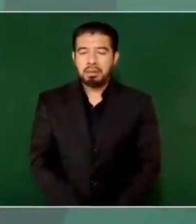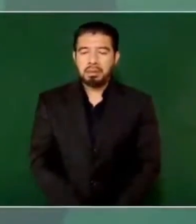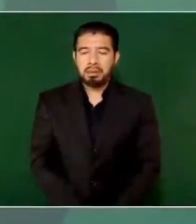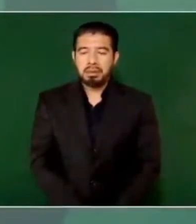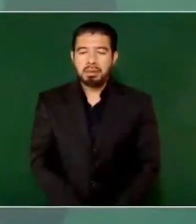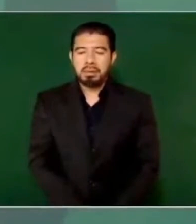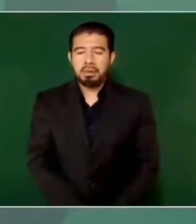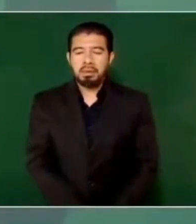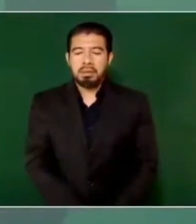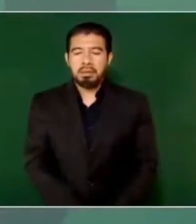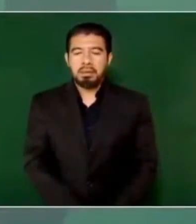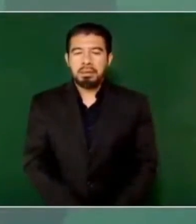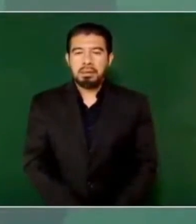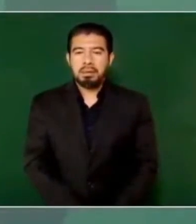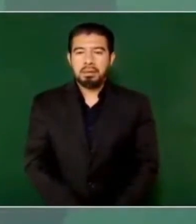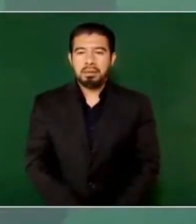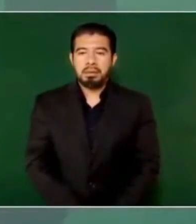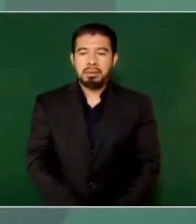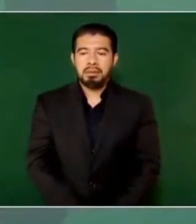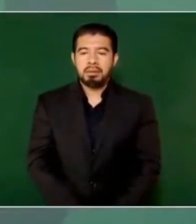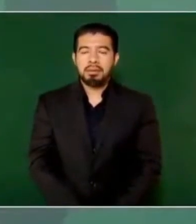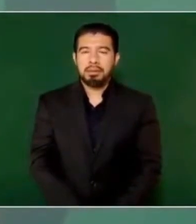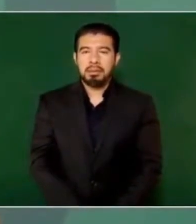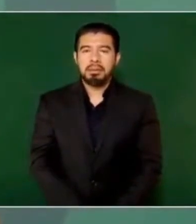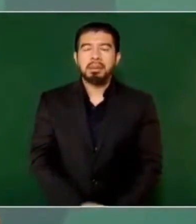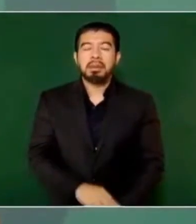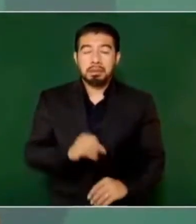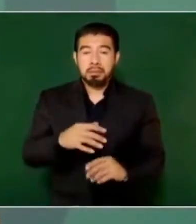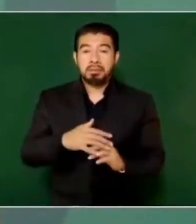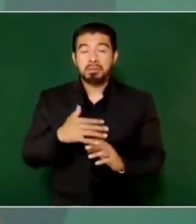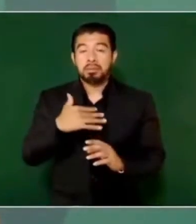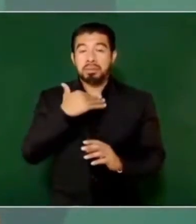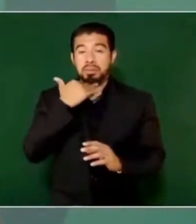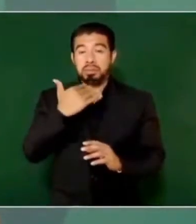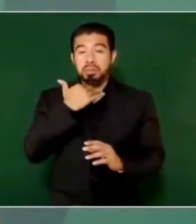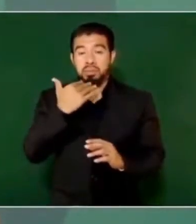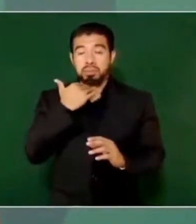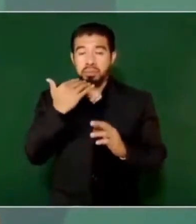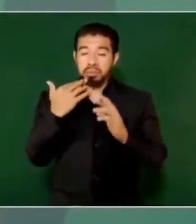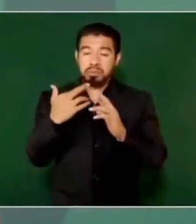la corrupción que rompe